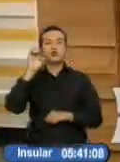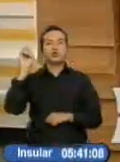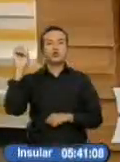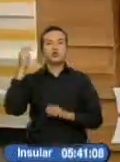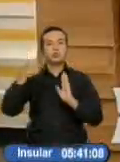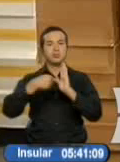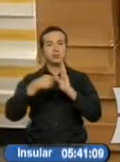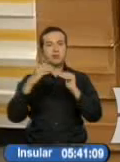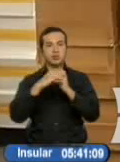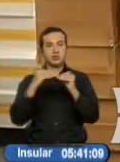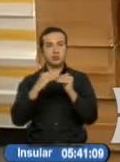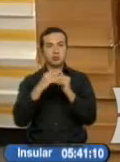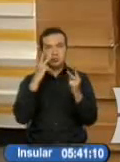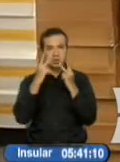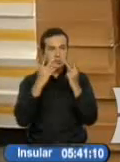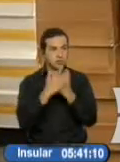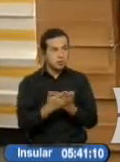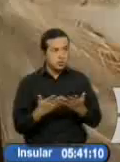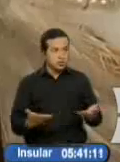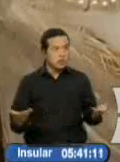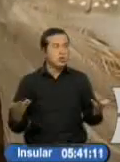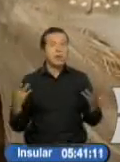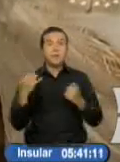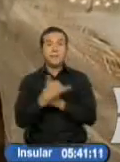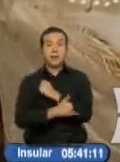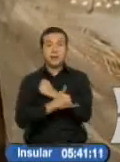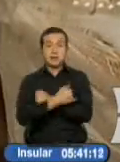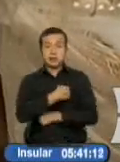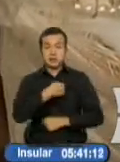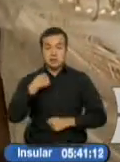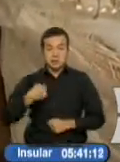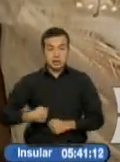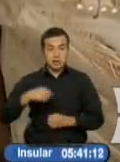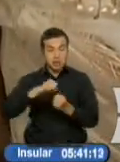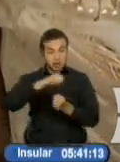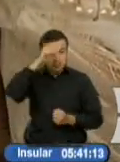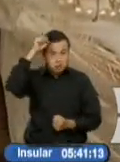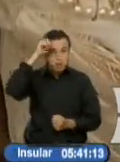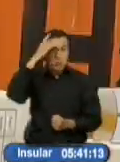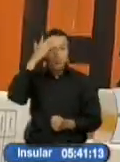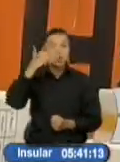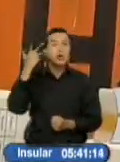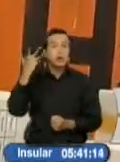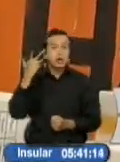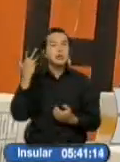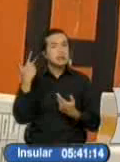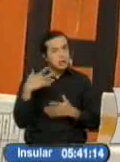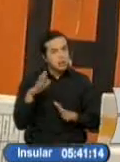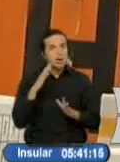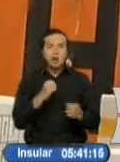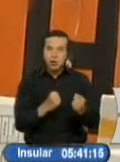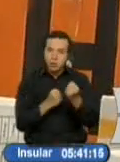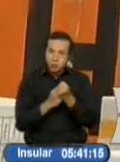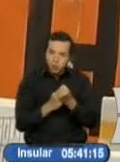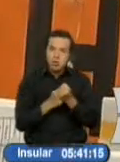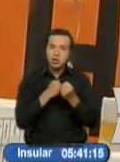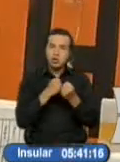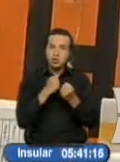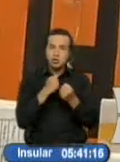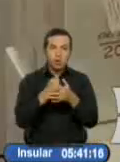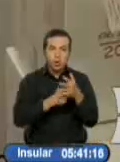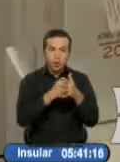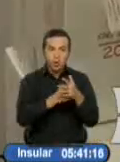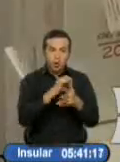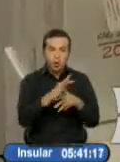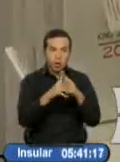$1.800.000. La detección de estos productos oriundos de China se logró gracias a la implementación de mejoras que contribuyen a la lucha contra el